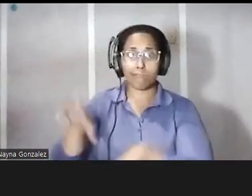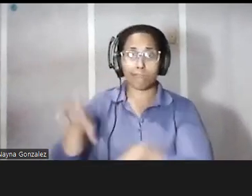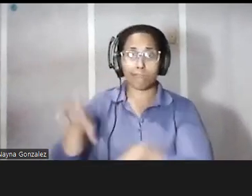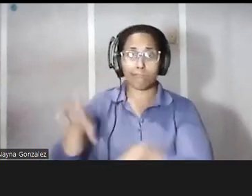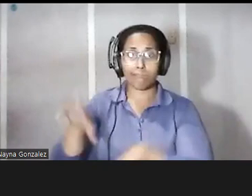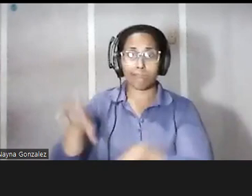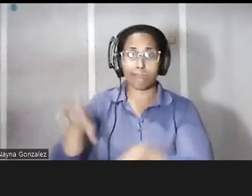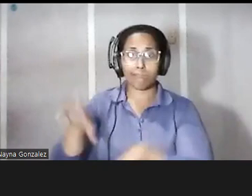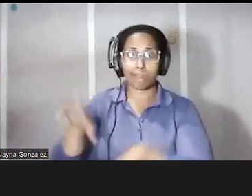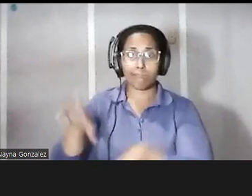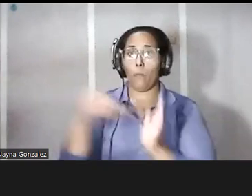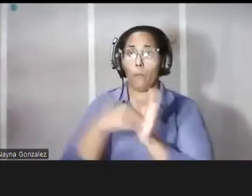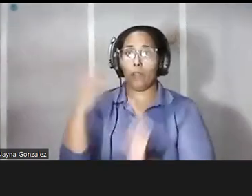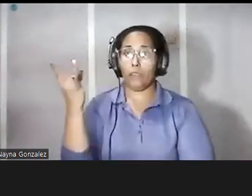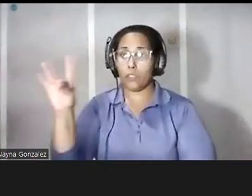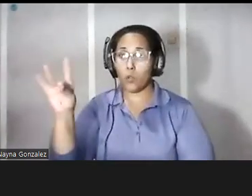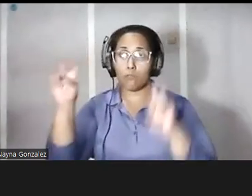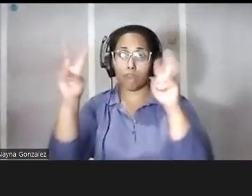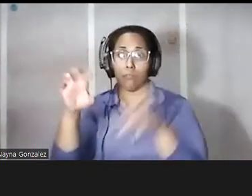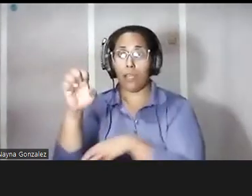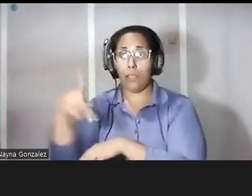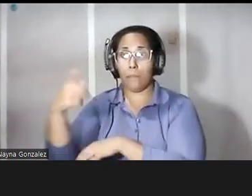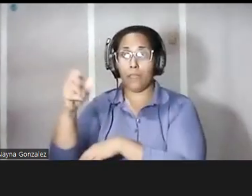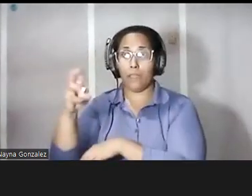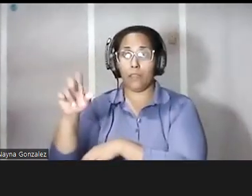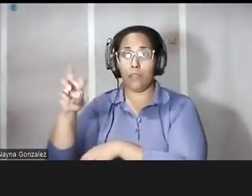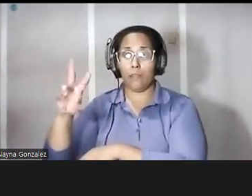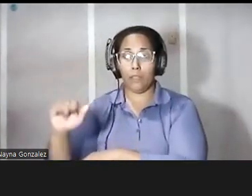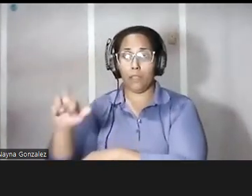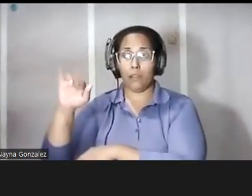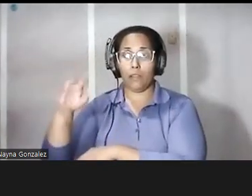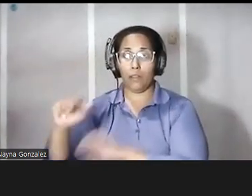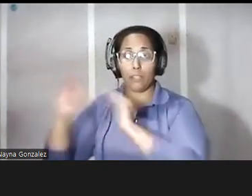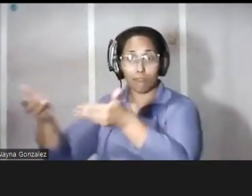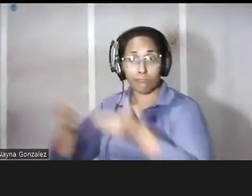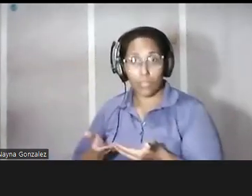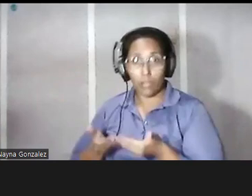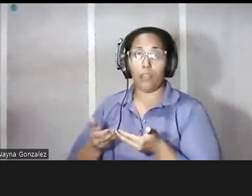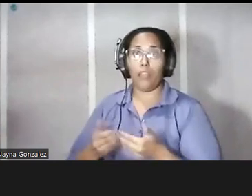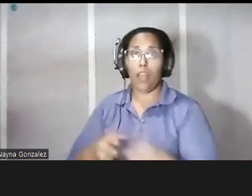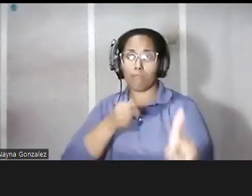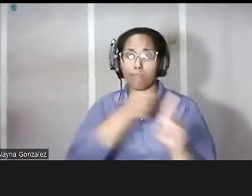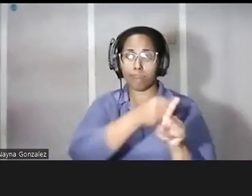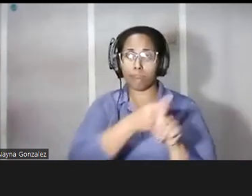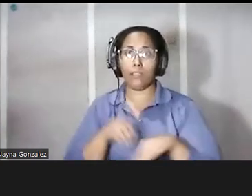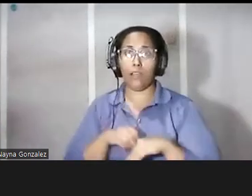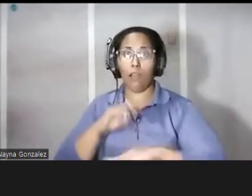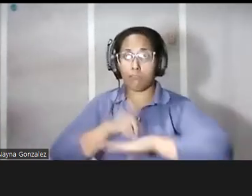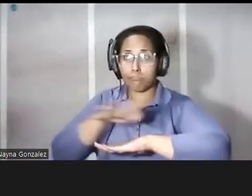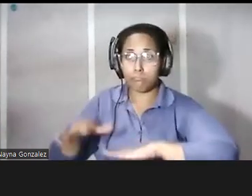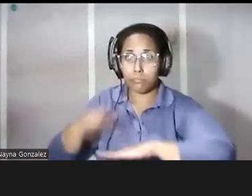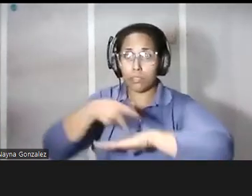publicó su libro titulado La epidemia reinante, llegada, difusión e impacto de la influenza en Puerto